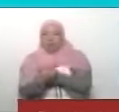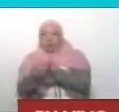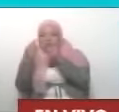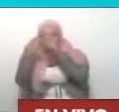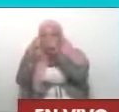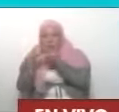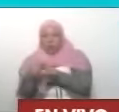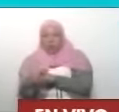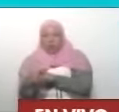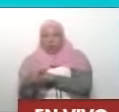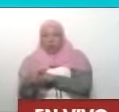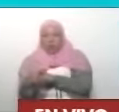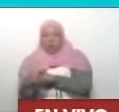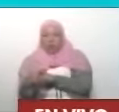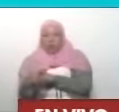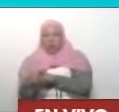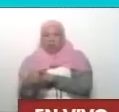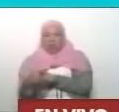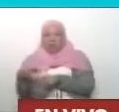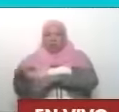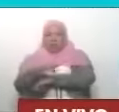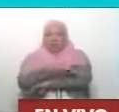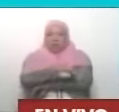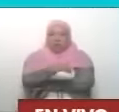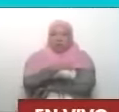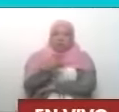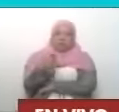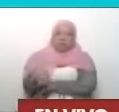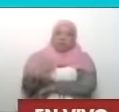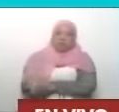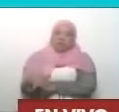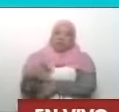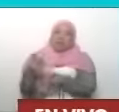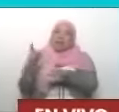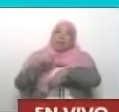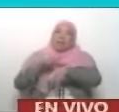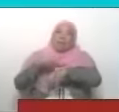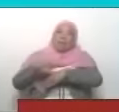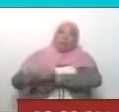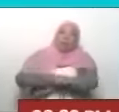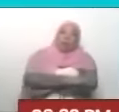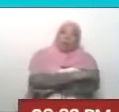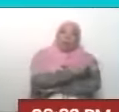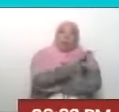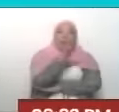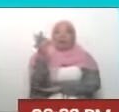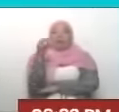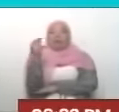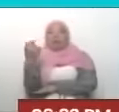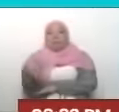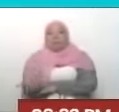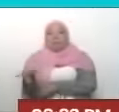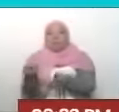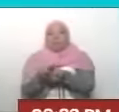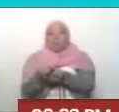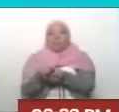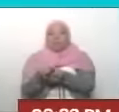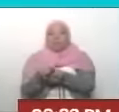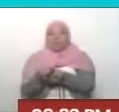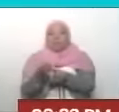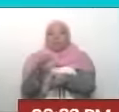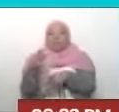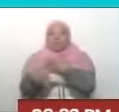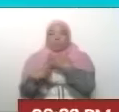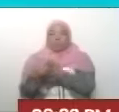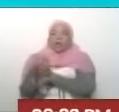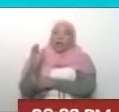que en la batalla universitaria demandaba mucho arquitectura. Y luego estuve en lo correspondiente a